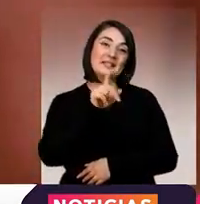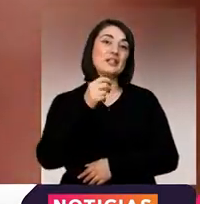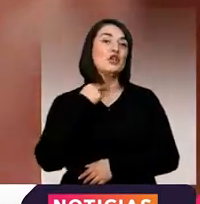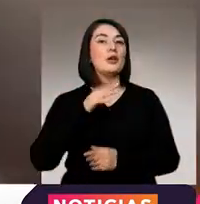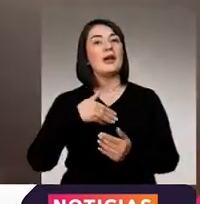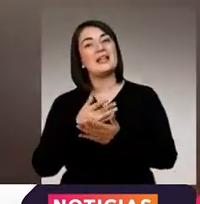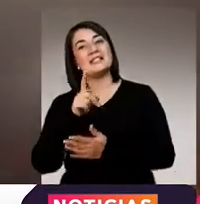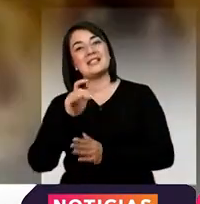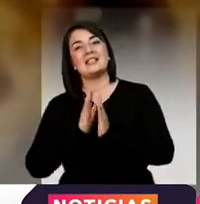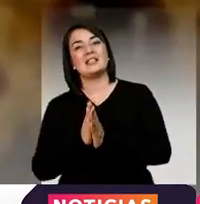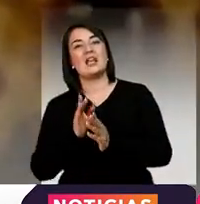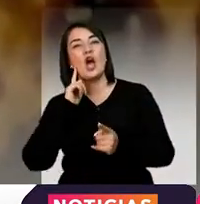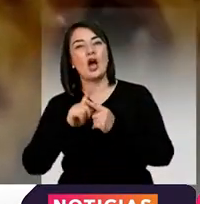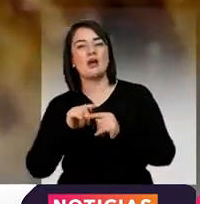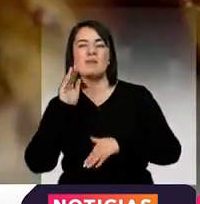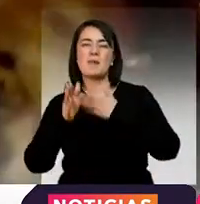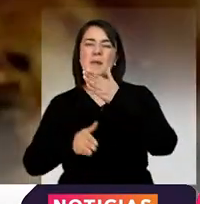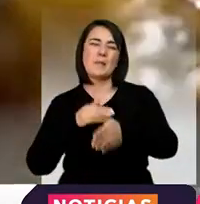Alas.